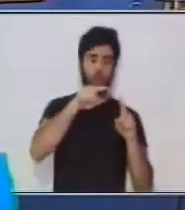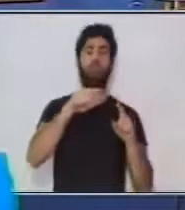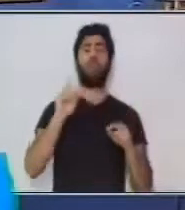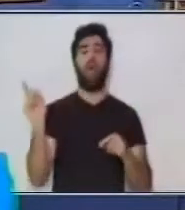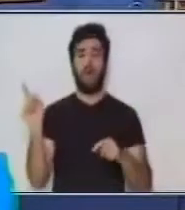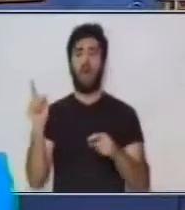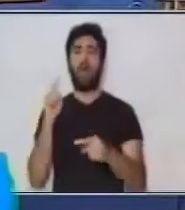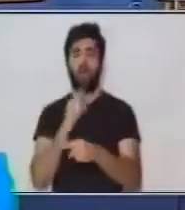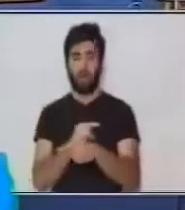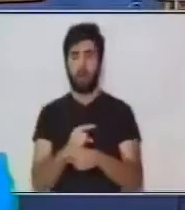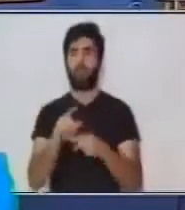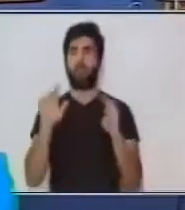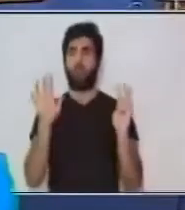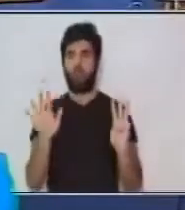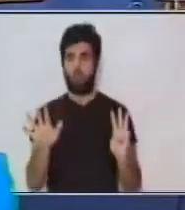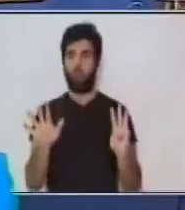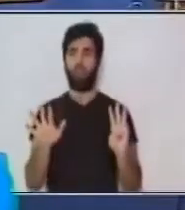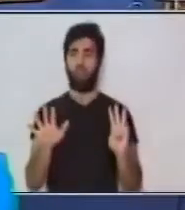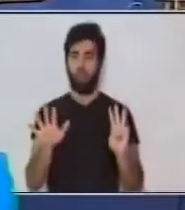Un octágono.